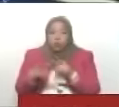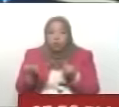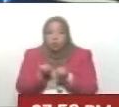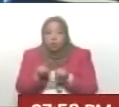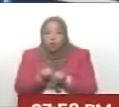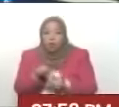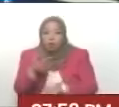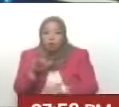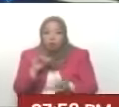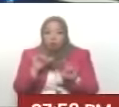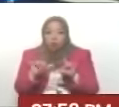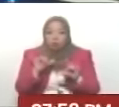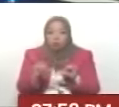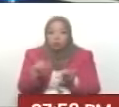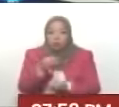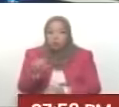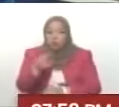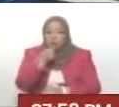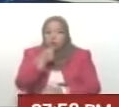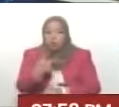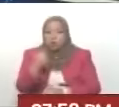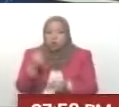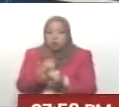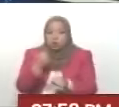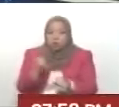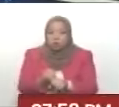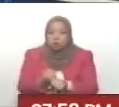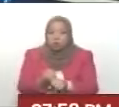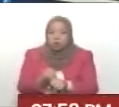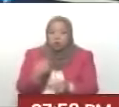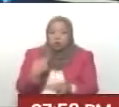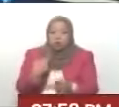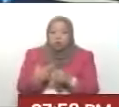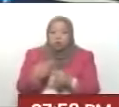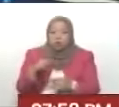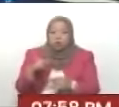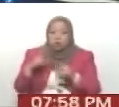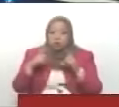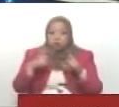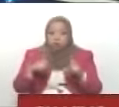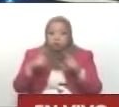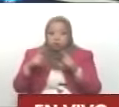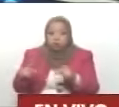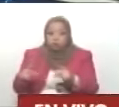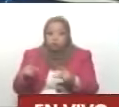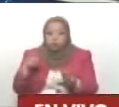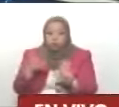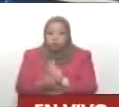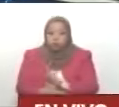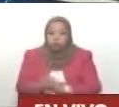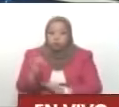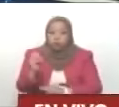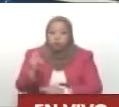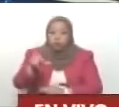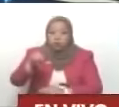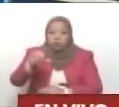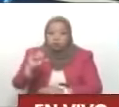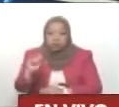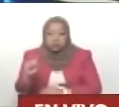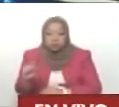parecida a YouTube, excelente, que trabaja como las cripto, por bloque, que se llama Odyssey.